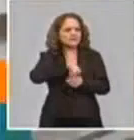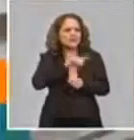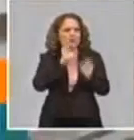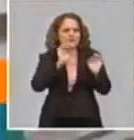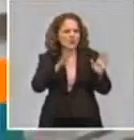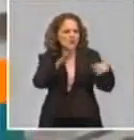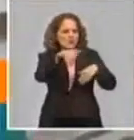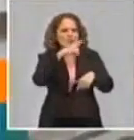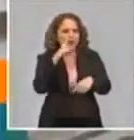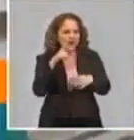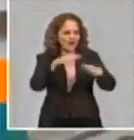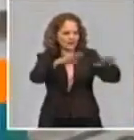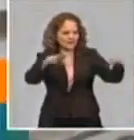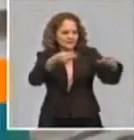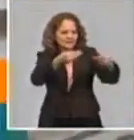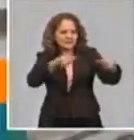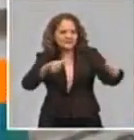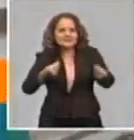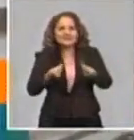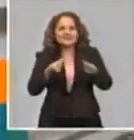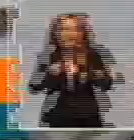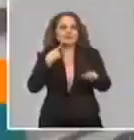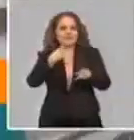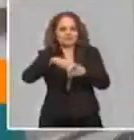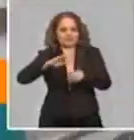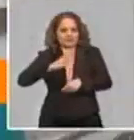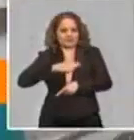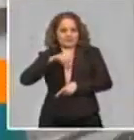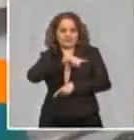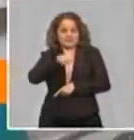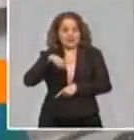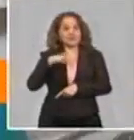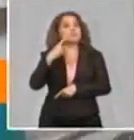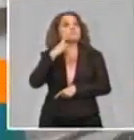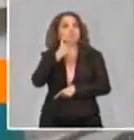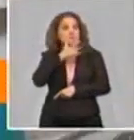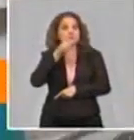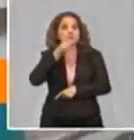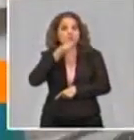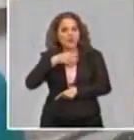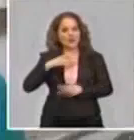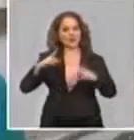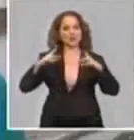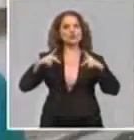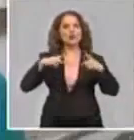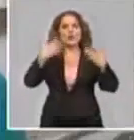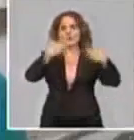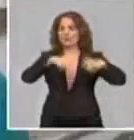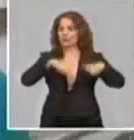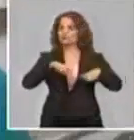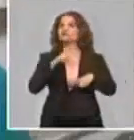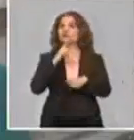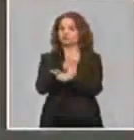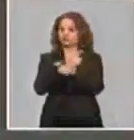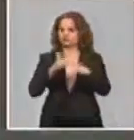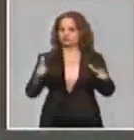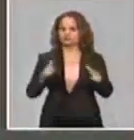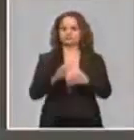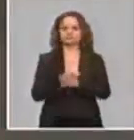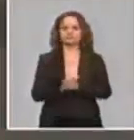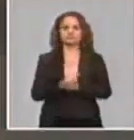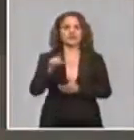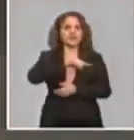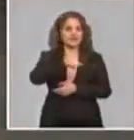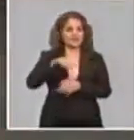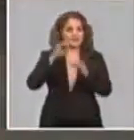de 4.200 metros cúbicos que genera ella anualmente debe duplicar su producción a casi más de 10.000 metros cúbicos. Eso ayudaría a